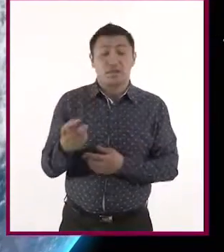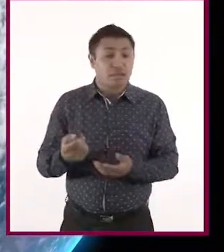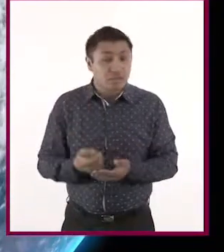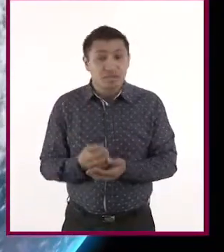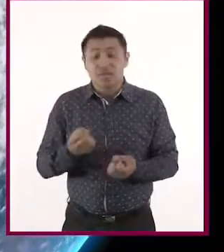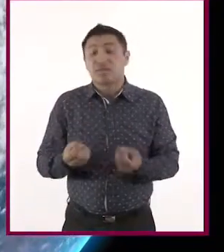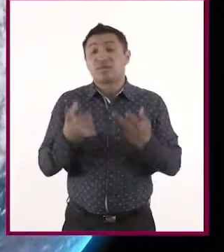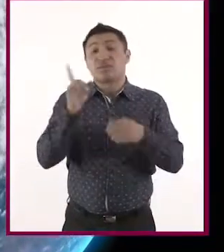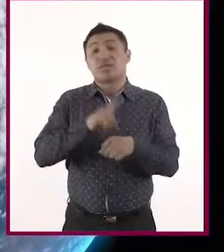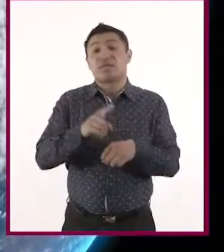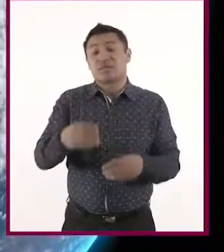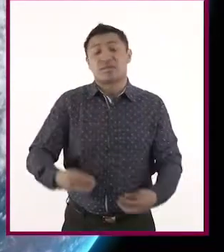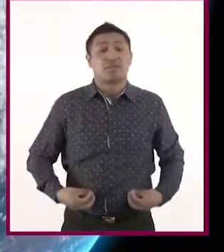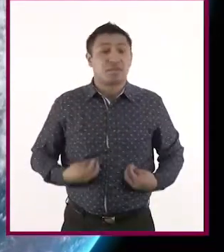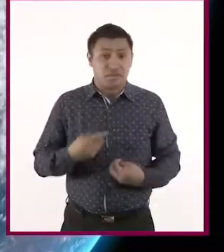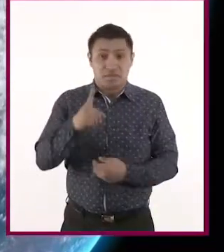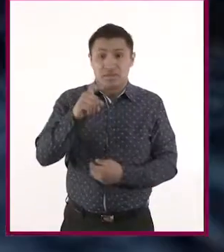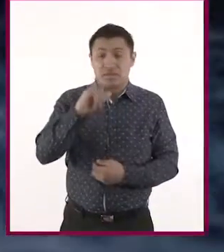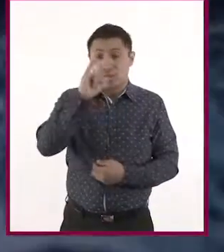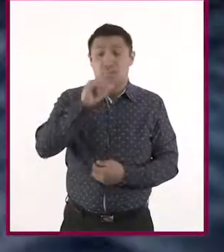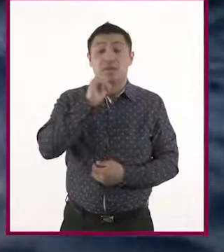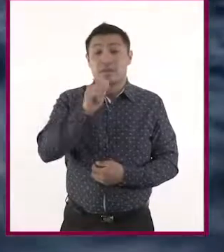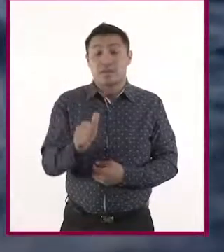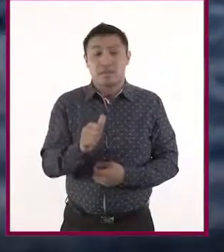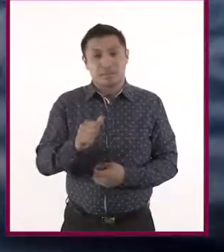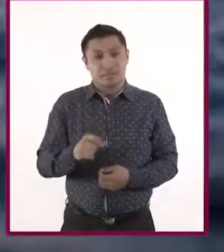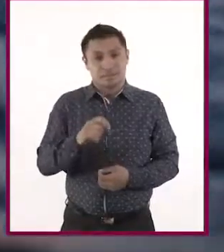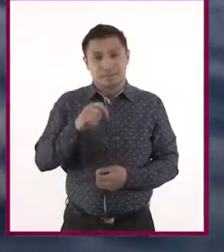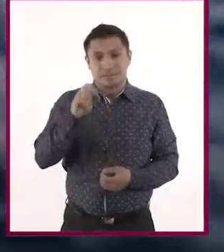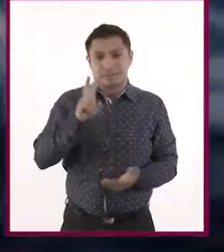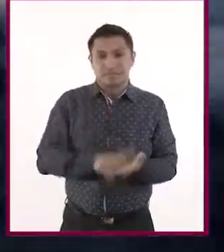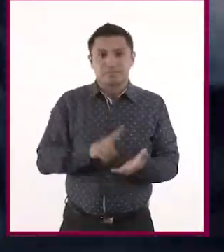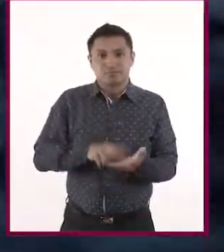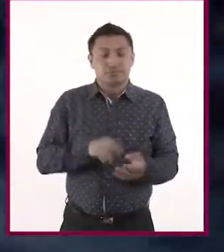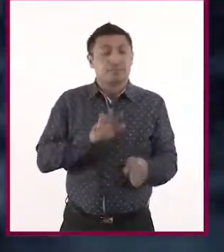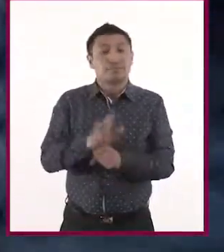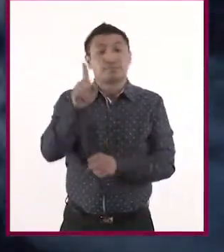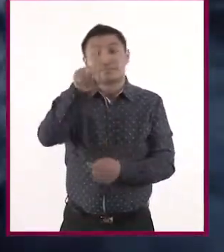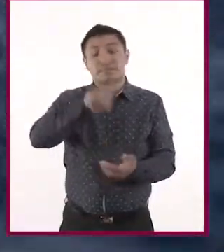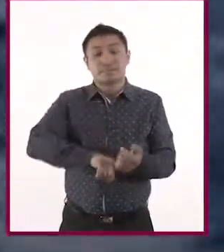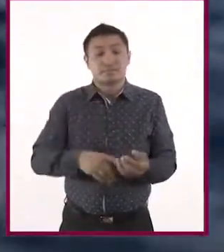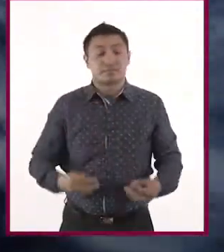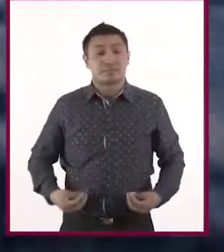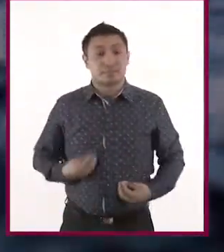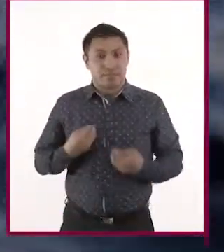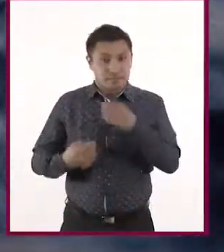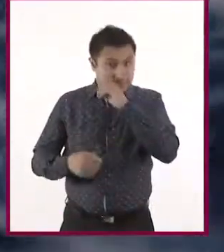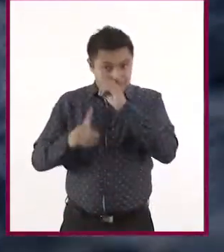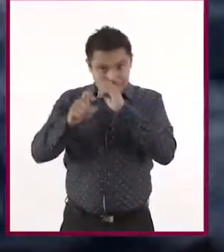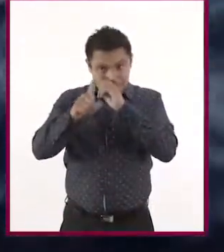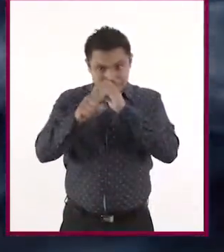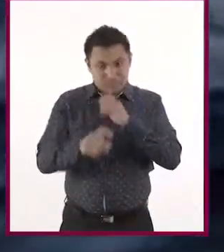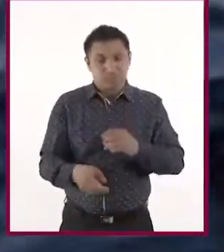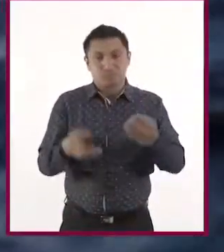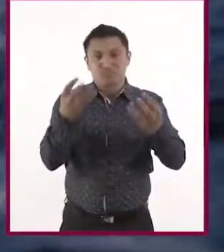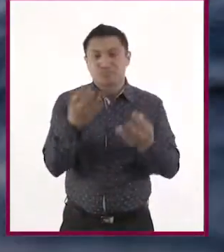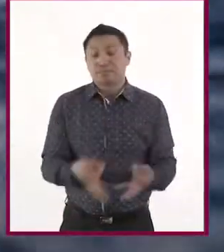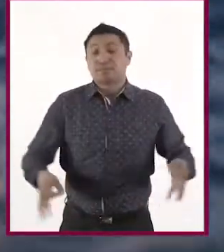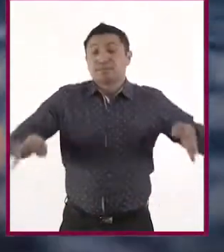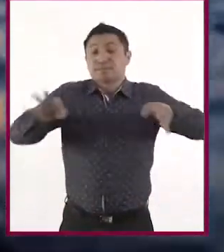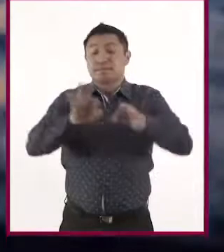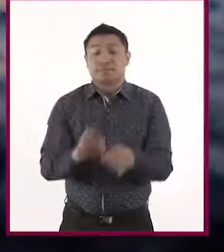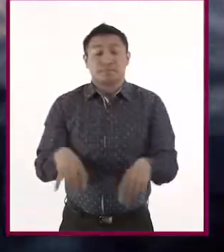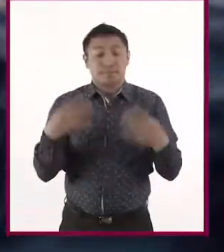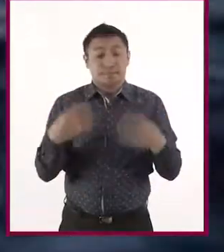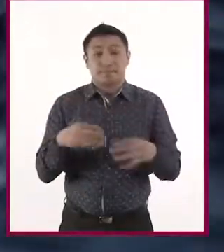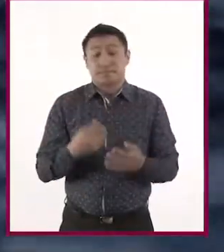días podrías vivir sin agua? ¿Qué valor le das al agua en tu vida? El agua es uno de los bienes más